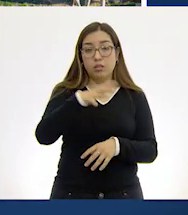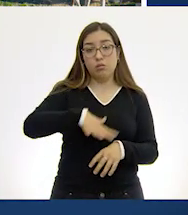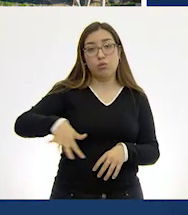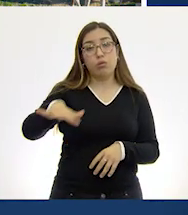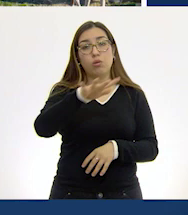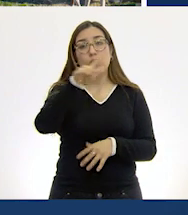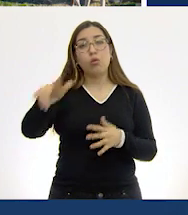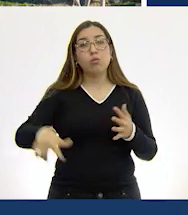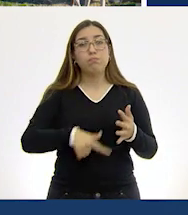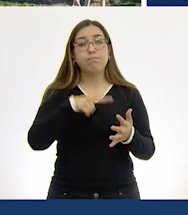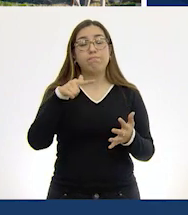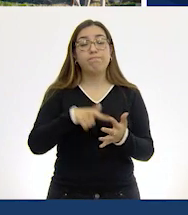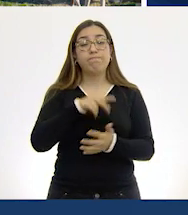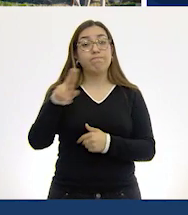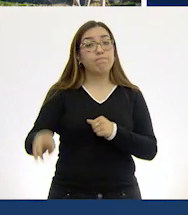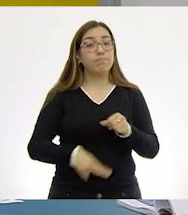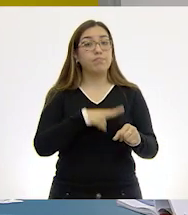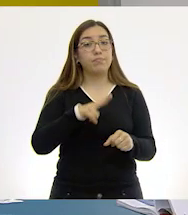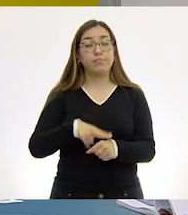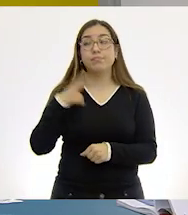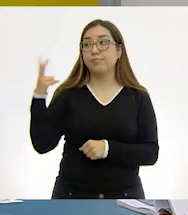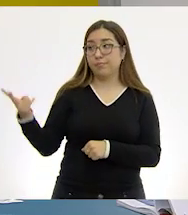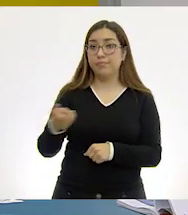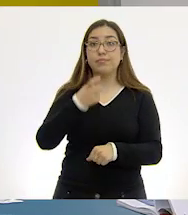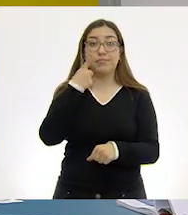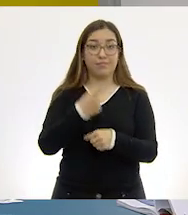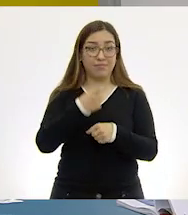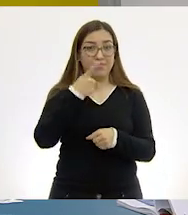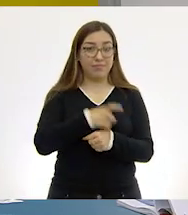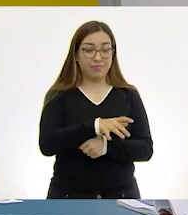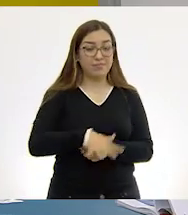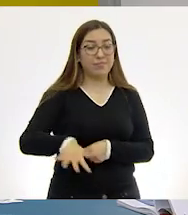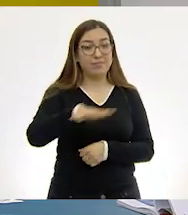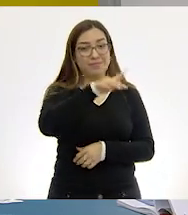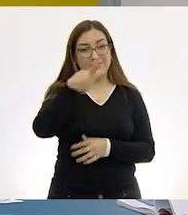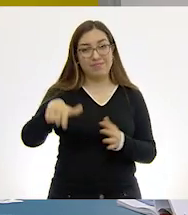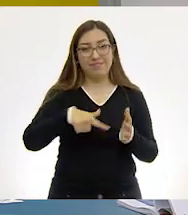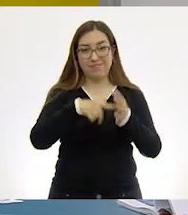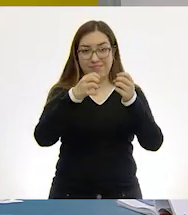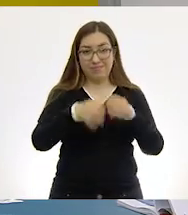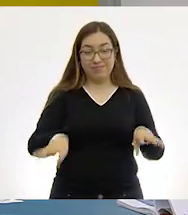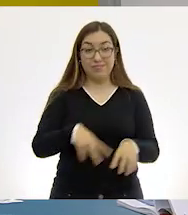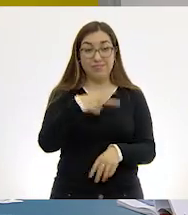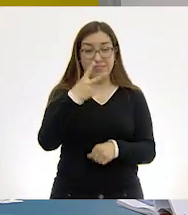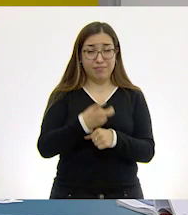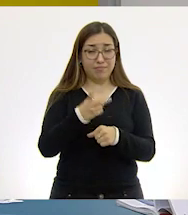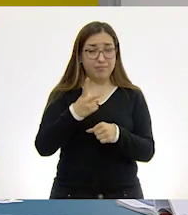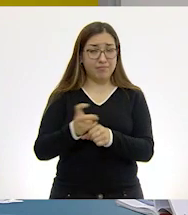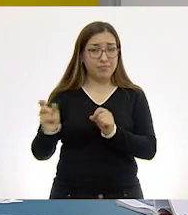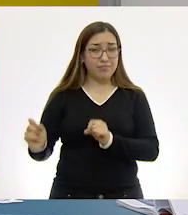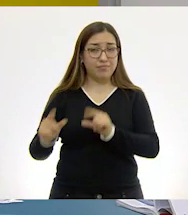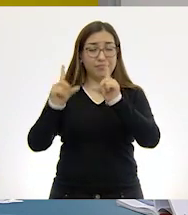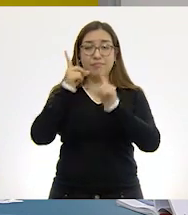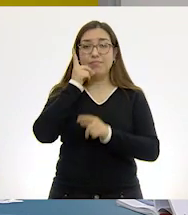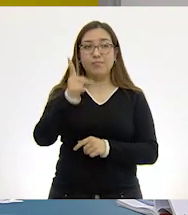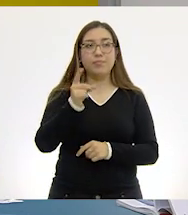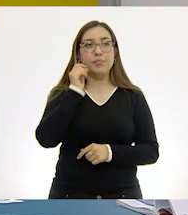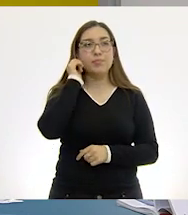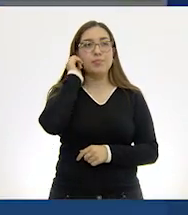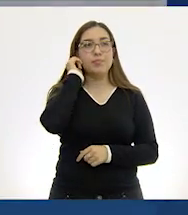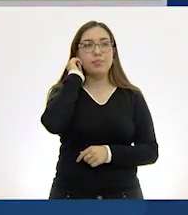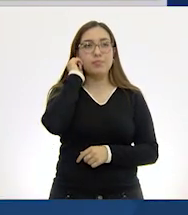naturales. Muy bien, esta fue la primera, la de pérdida de hábitats. Vámonos con la segunda, que es la de especies